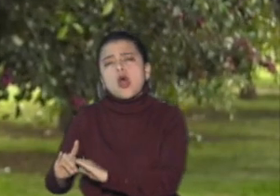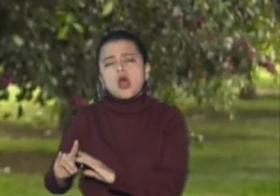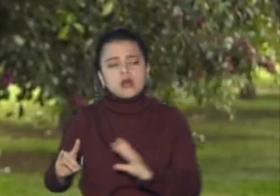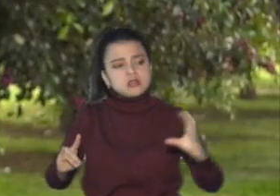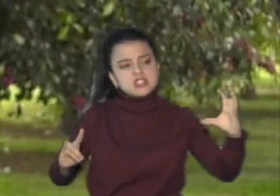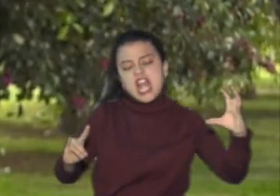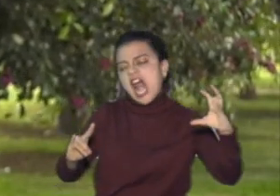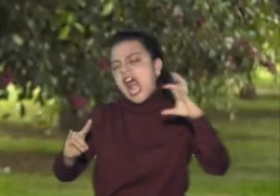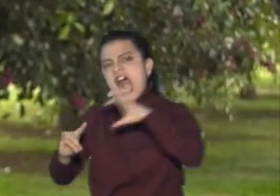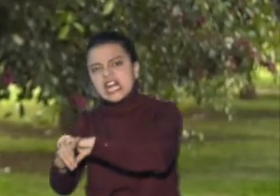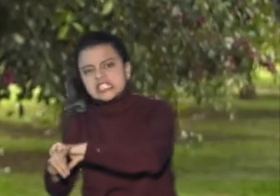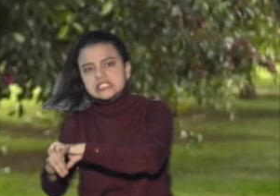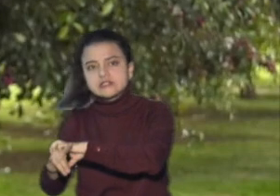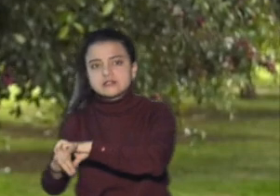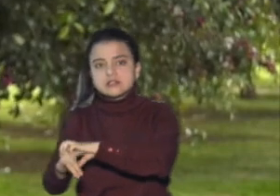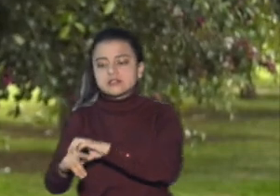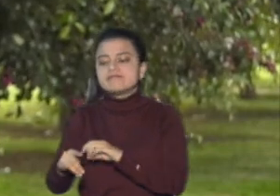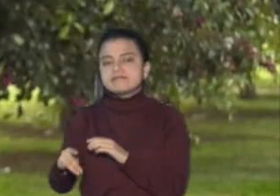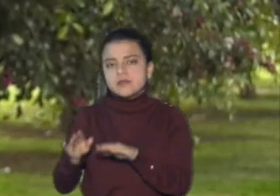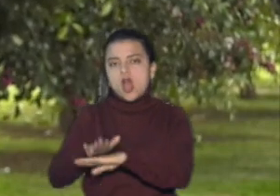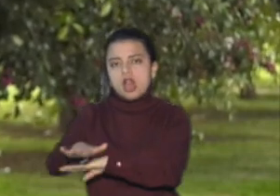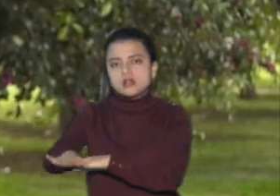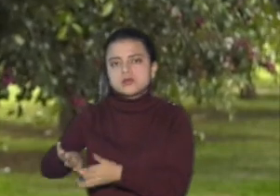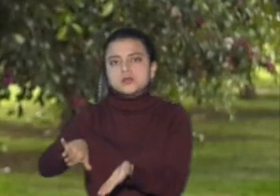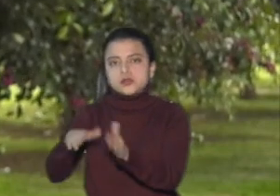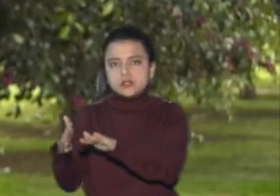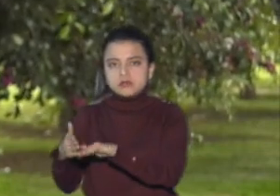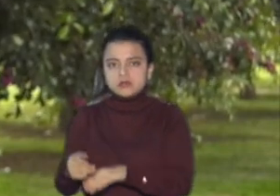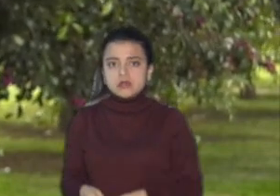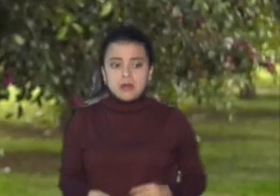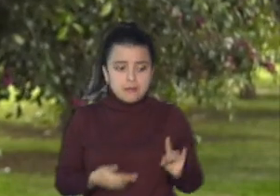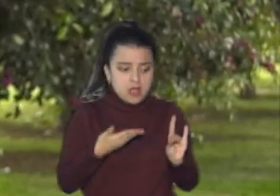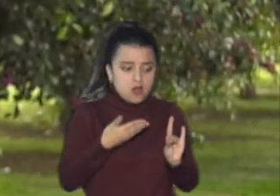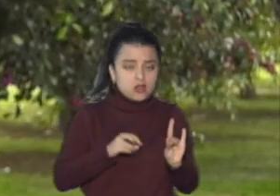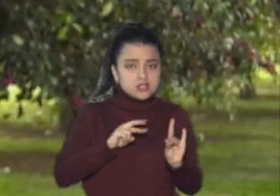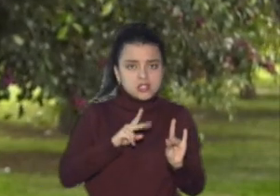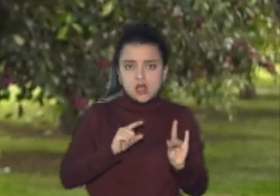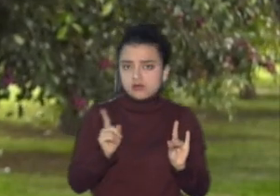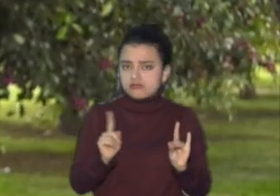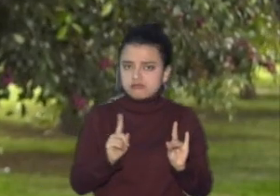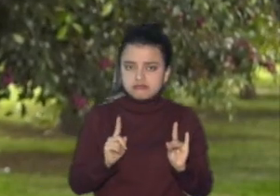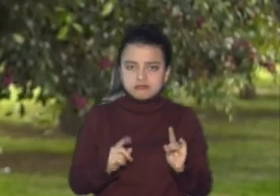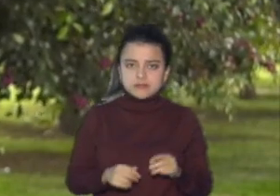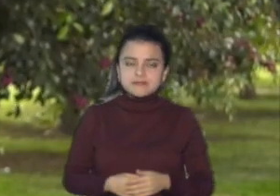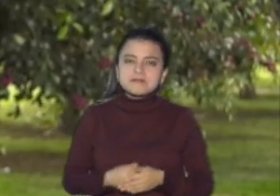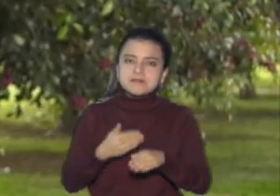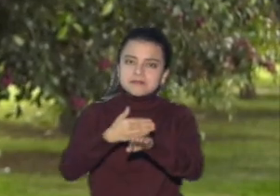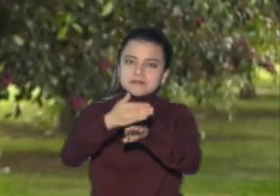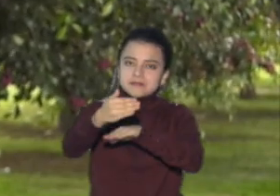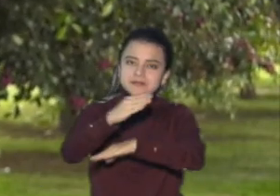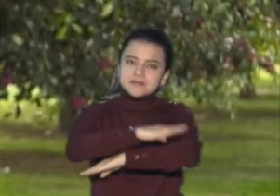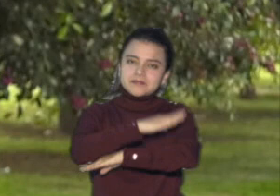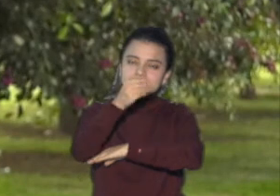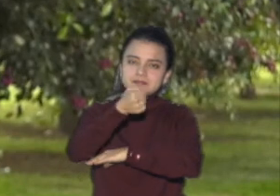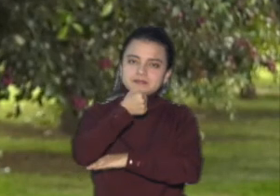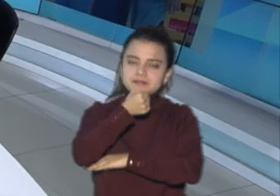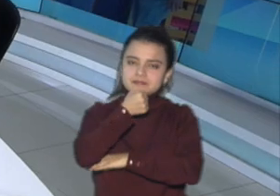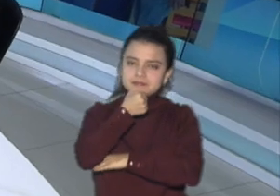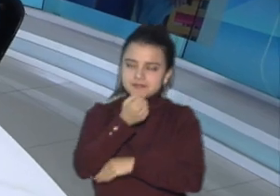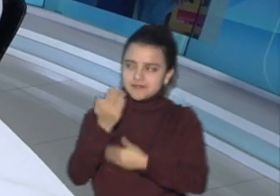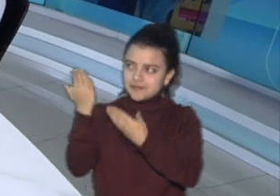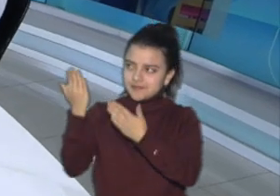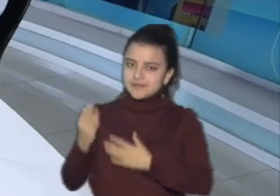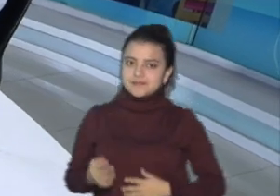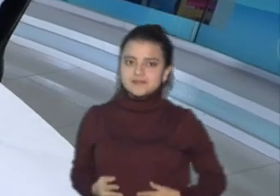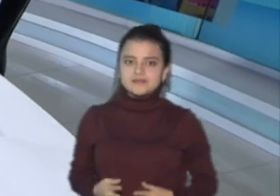intentó comunicarse con los encargados de este lugar, pero no obtuvimos respuesta. A las 12 del mediodía, más detalles de estas dos informaciones. Luisa, continúe usted